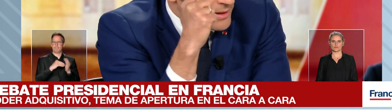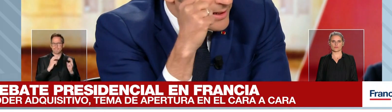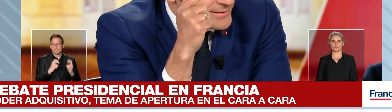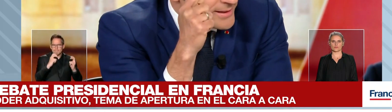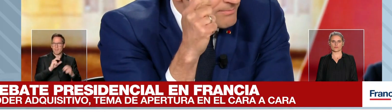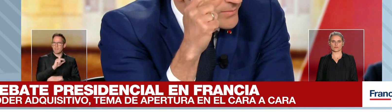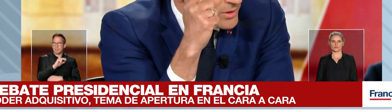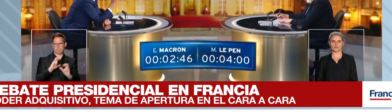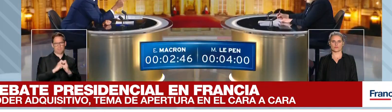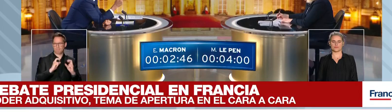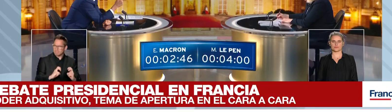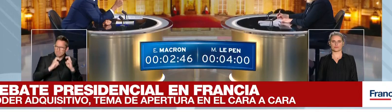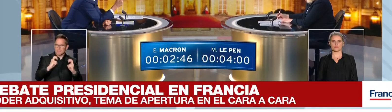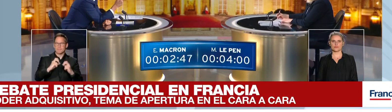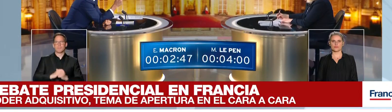el...